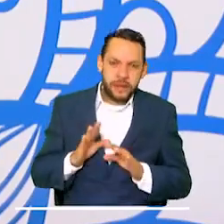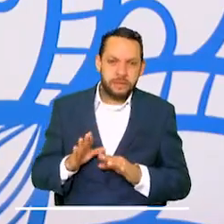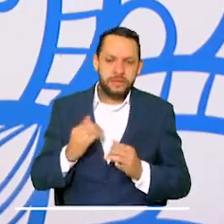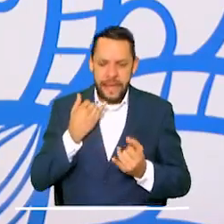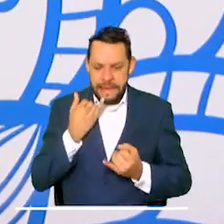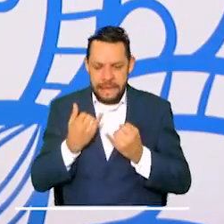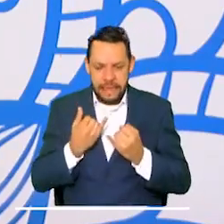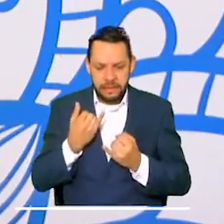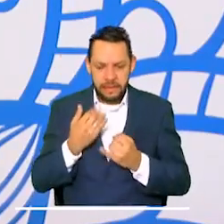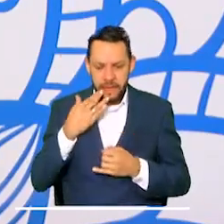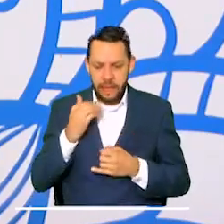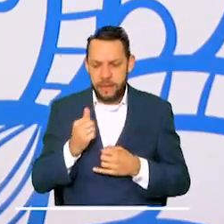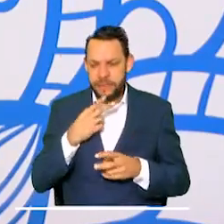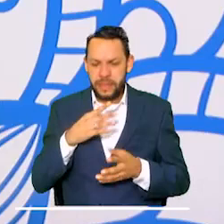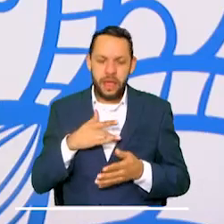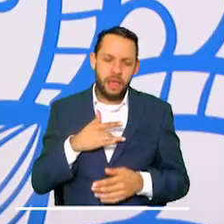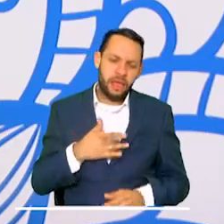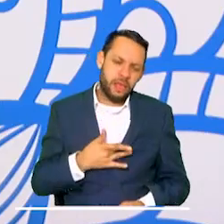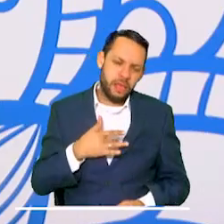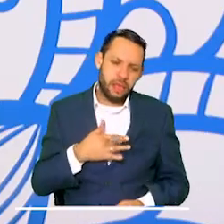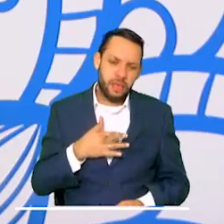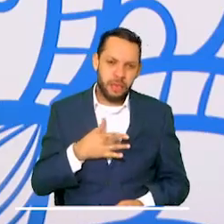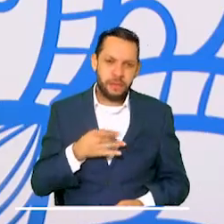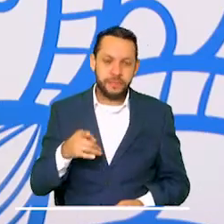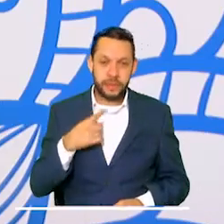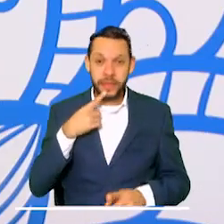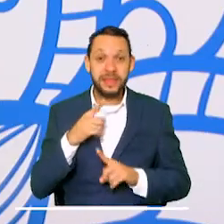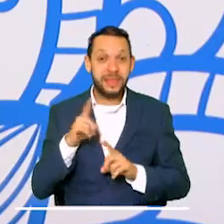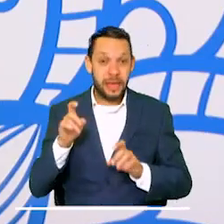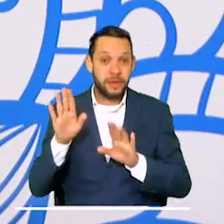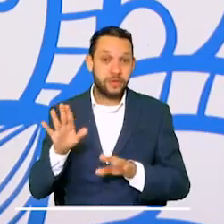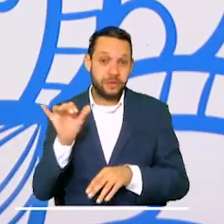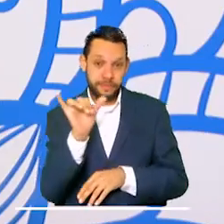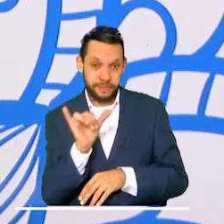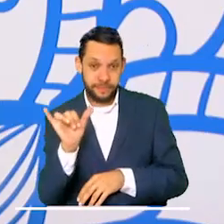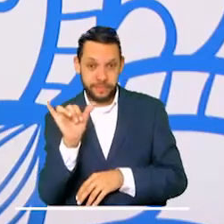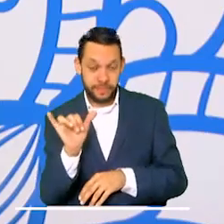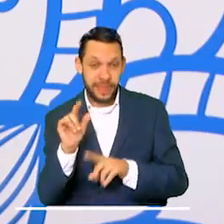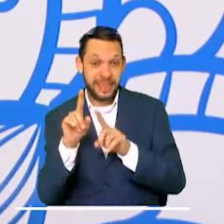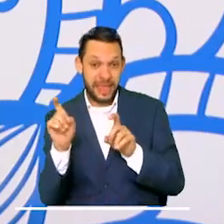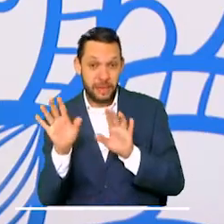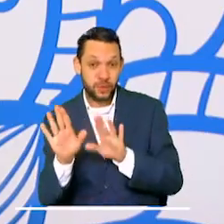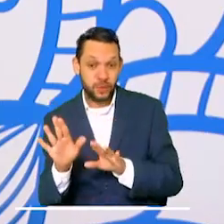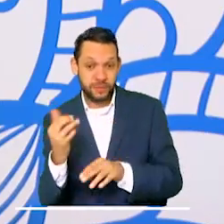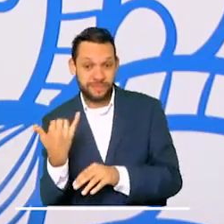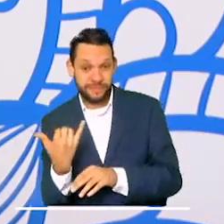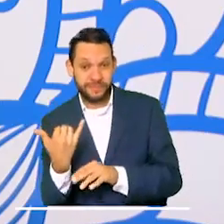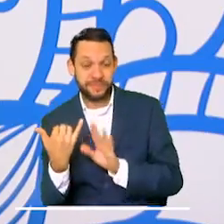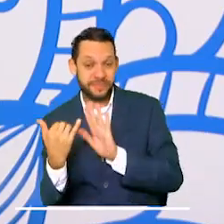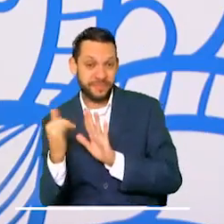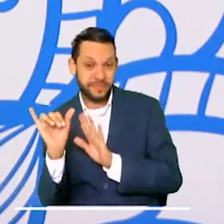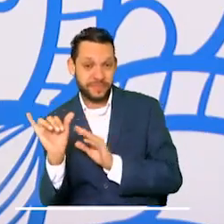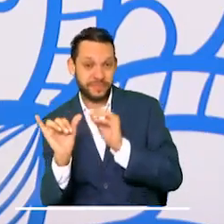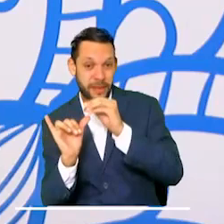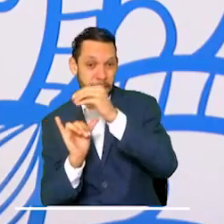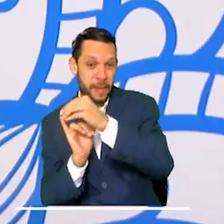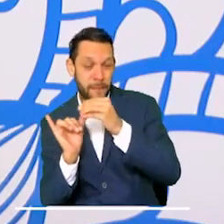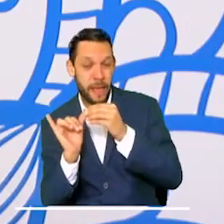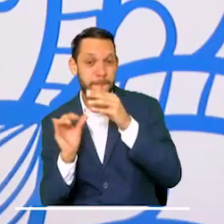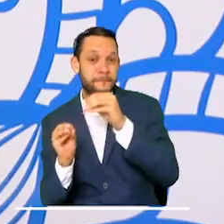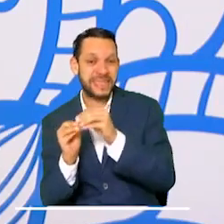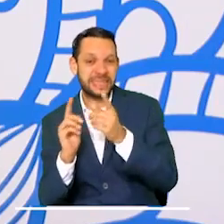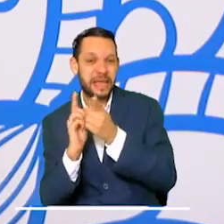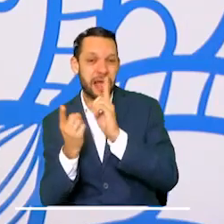mujer, porque tiene que ver con nuestros órganos reproductivos, con nuestra menstruación, con esos cambios que nosotras vivimos durante toda la